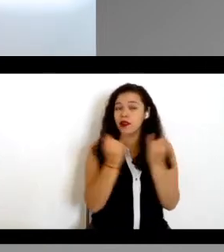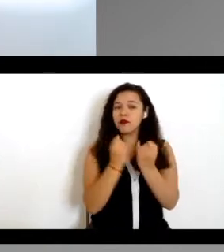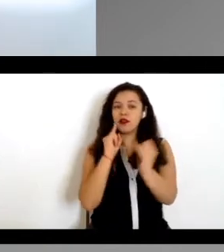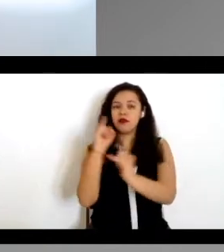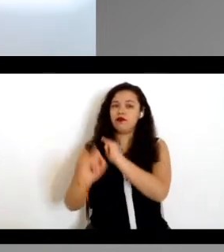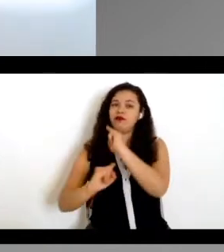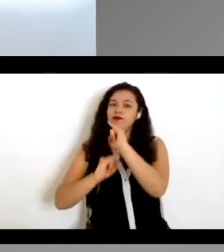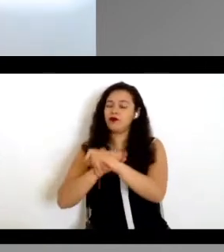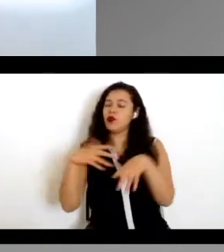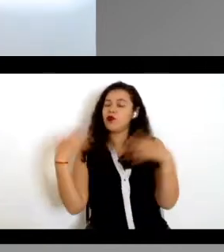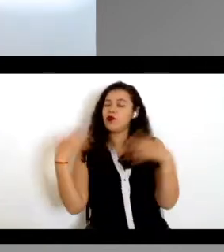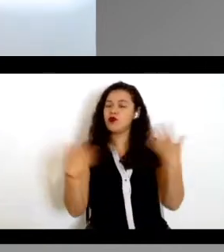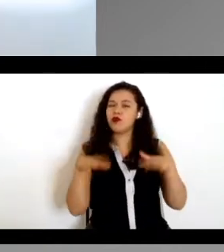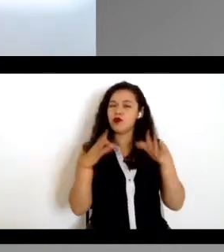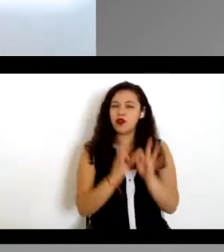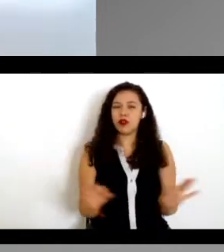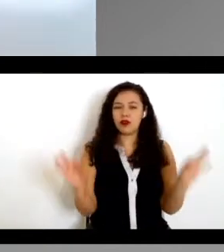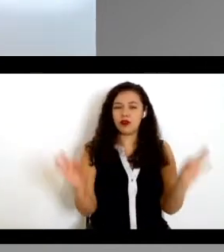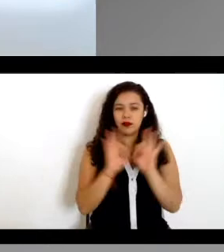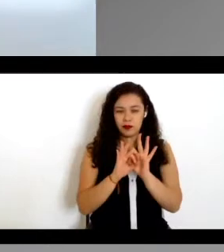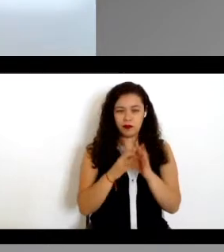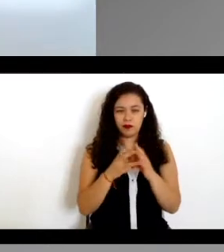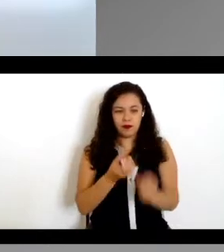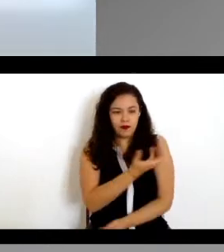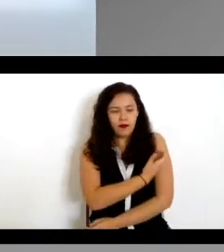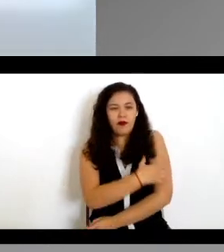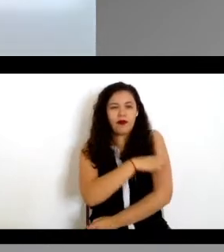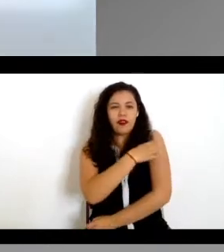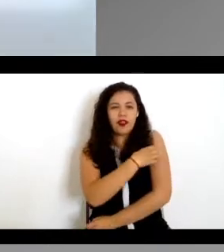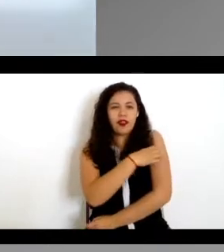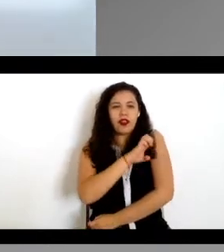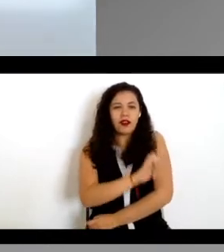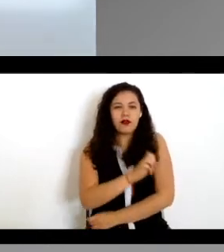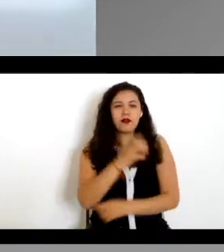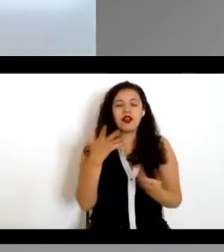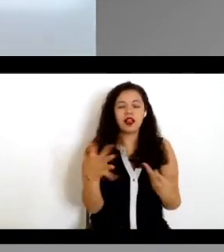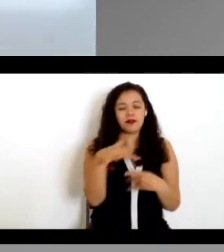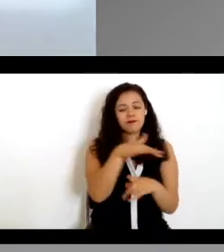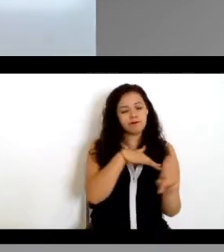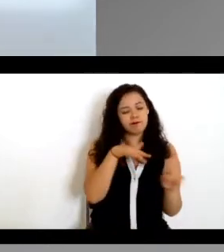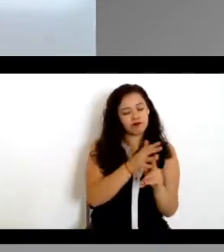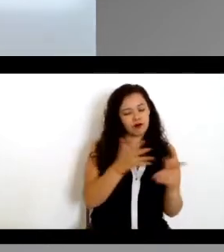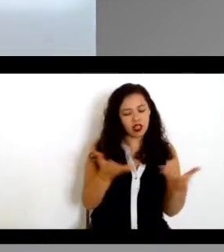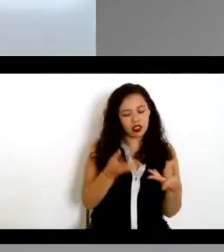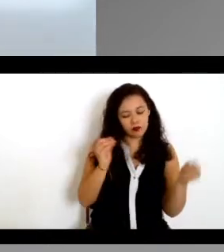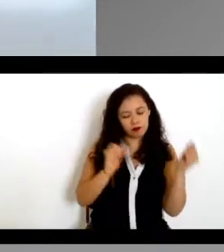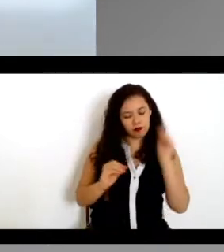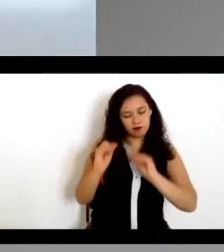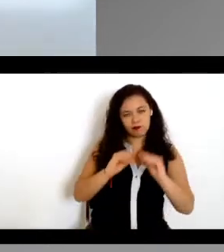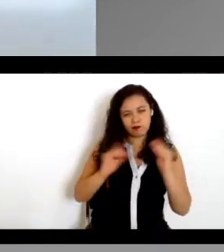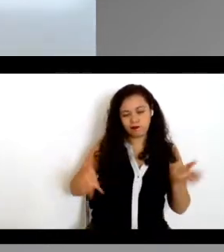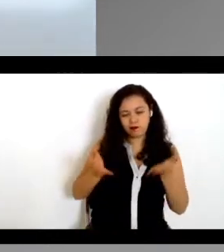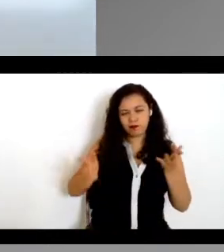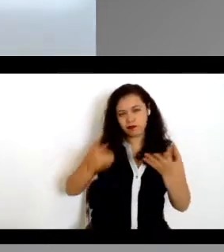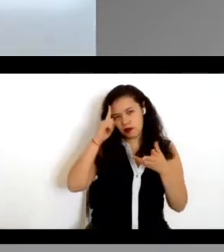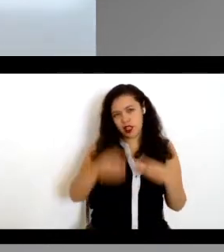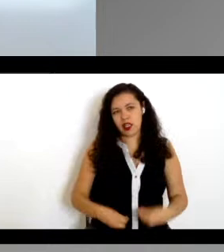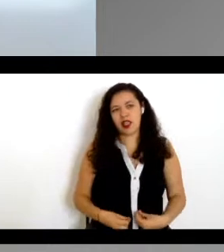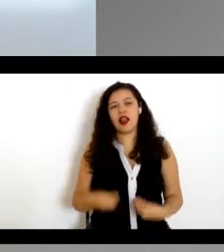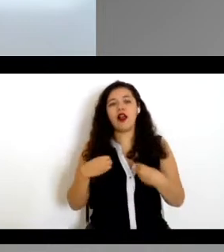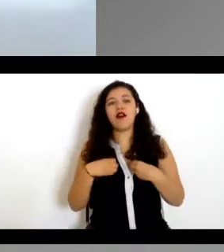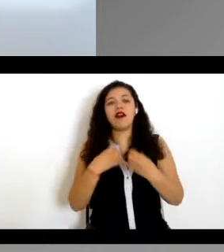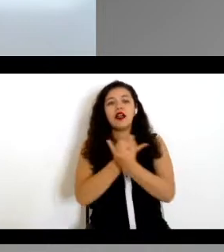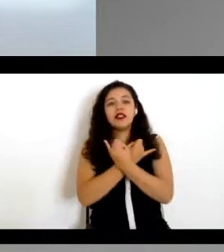cosas, empoderando y generando condiciones para una vida independiente